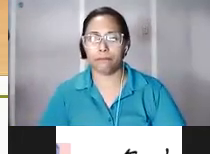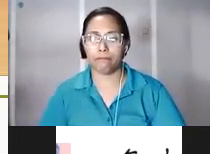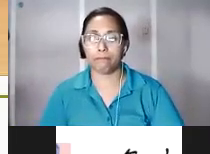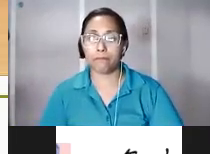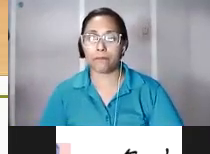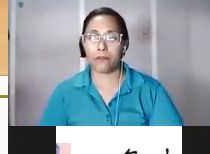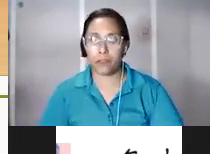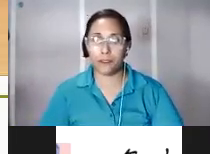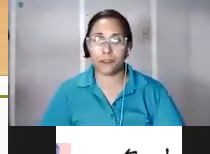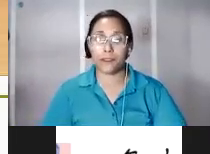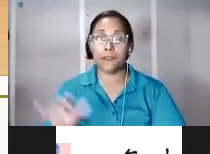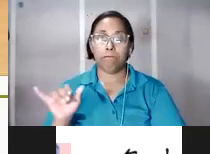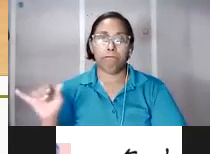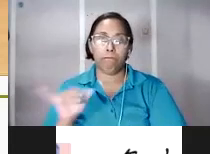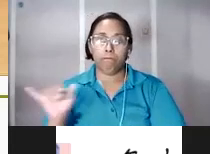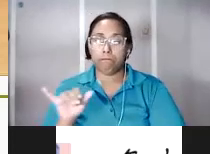Máxime,